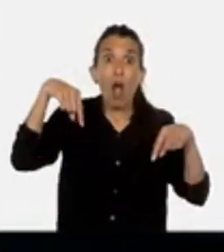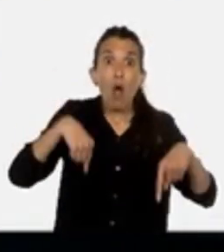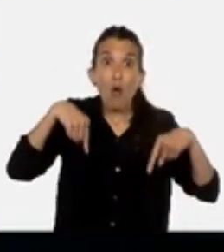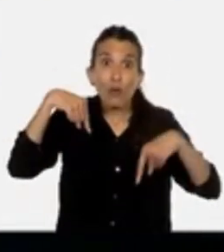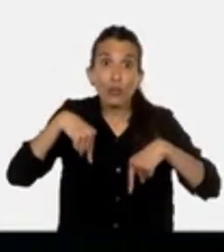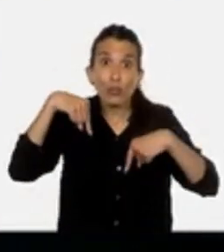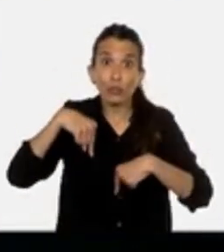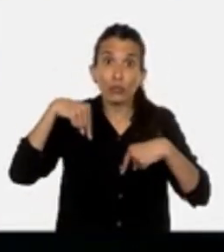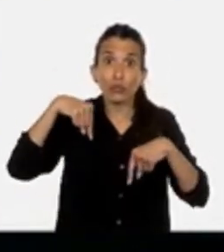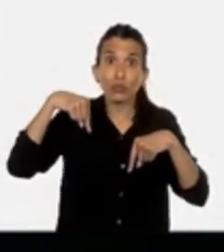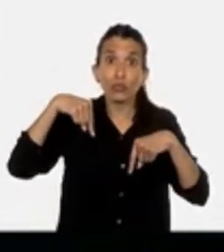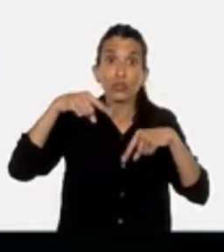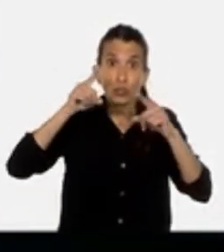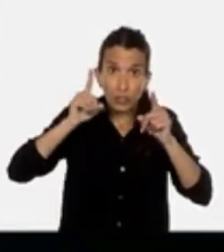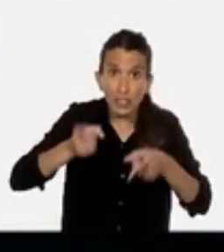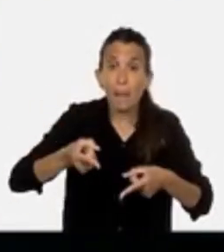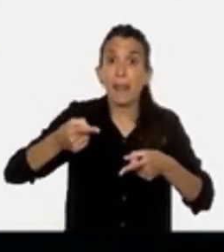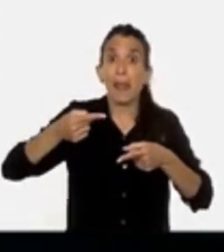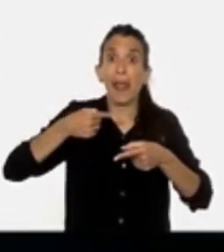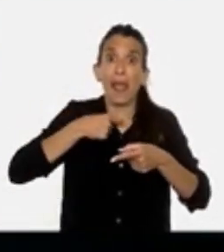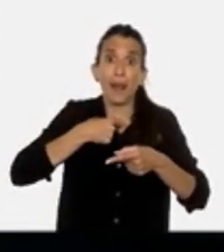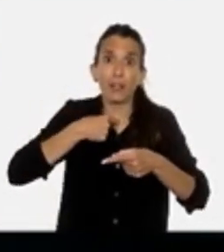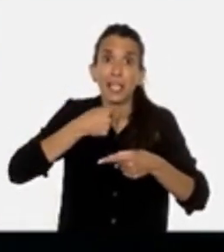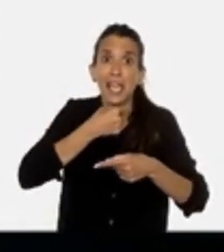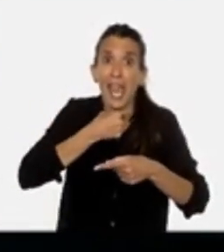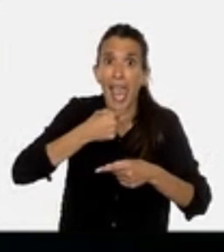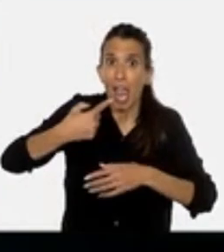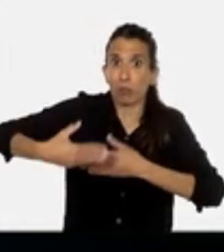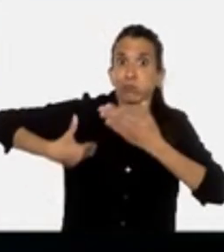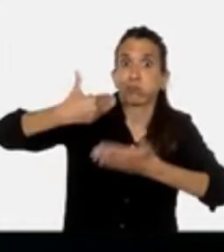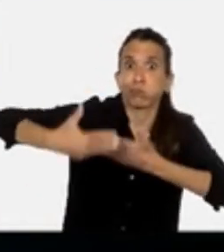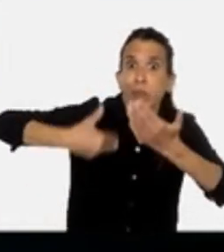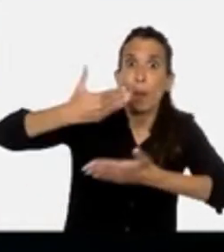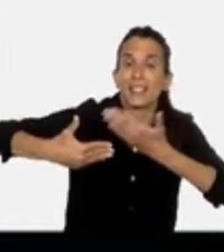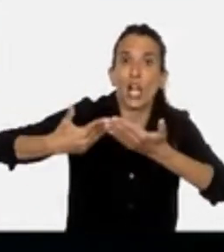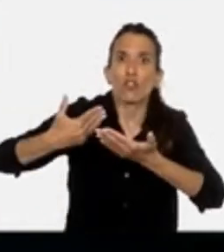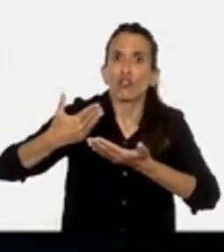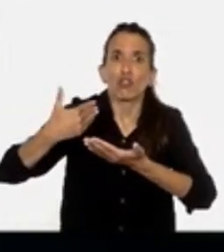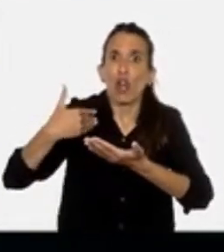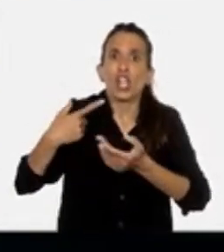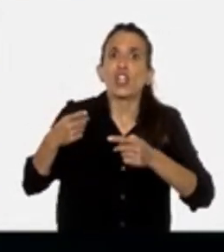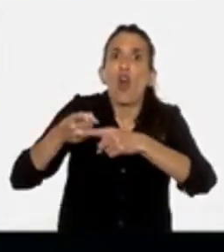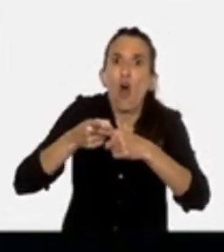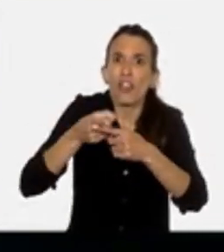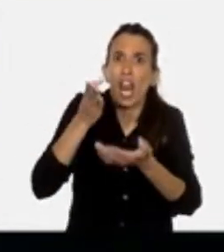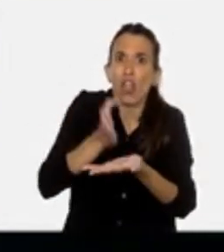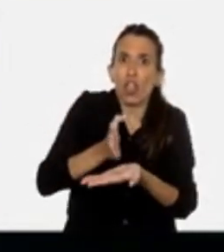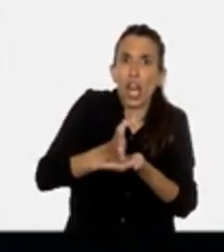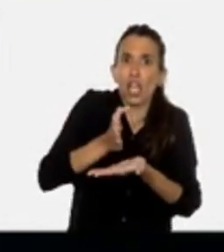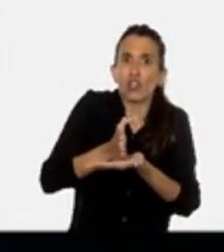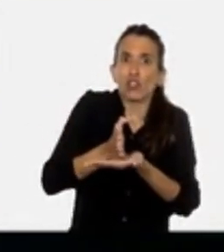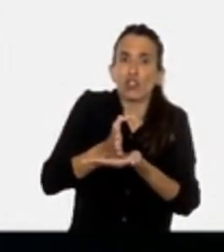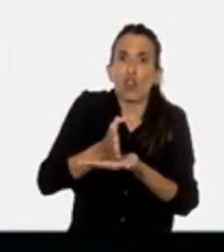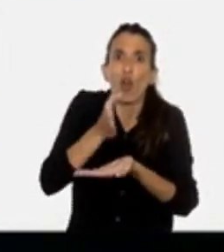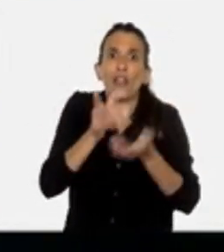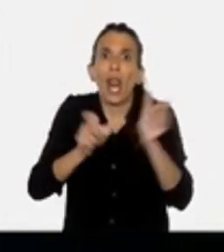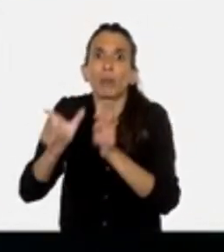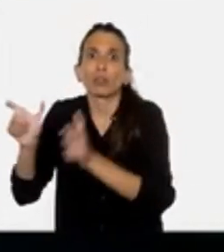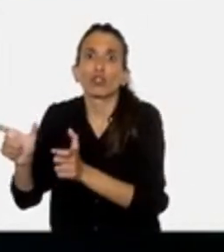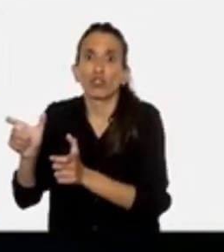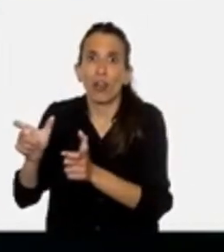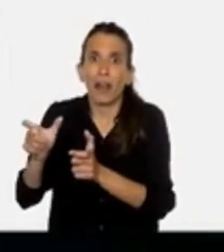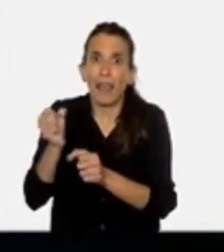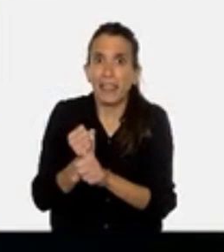intentan también avanzar sobre los derechos de los trabajadores para condenarnos a condiciones más